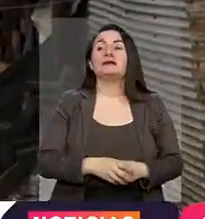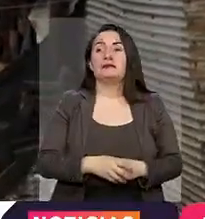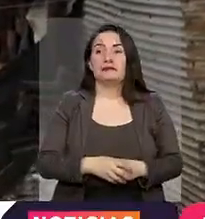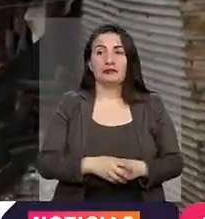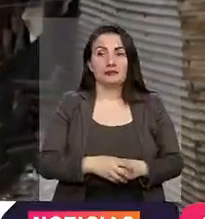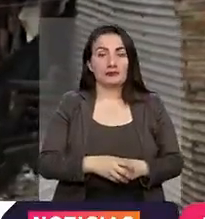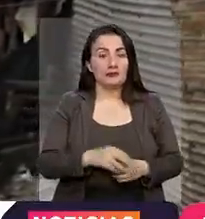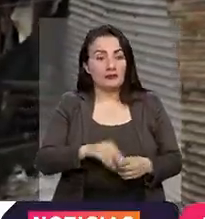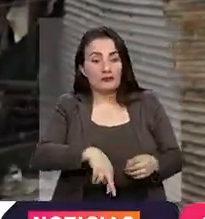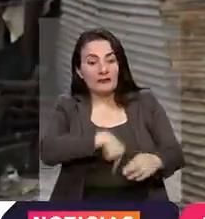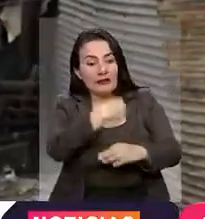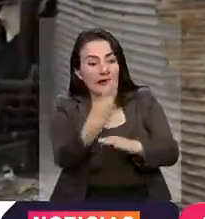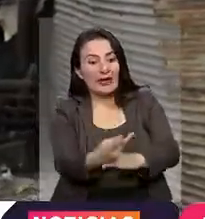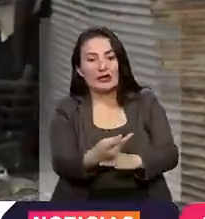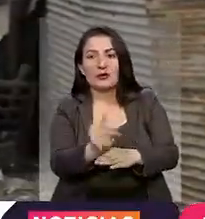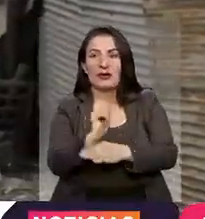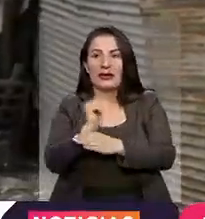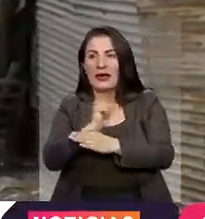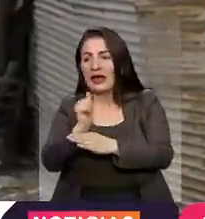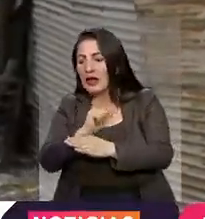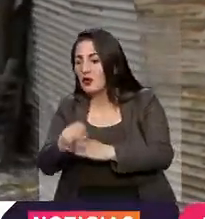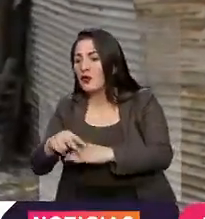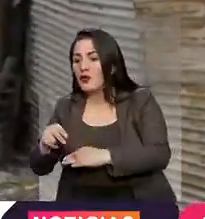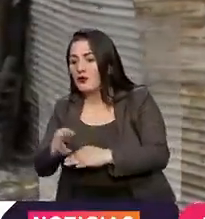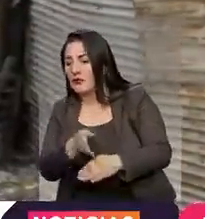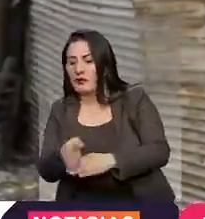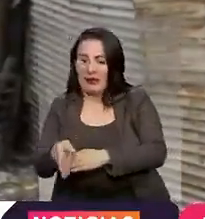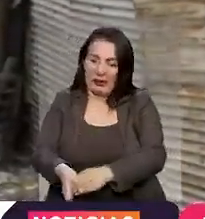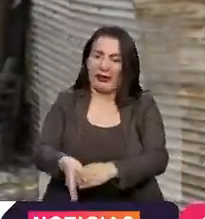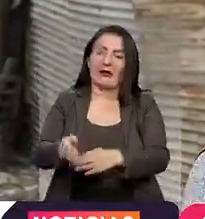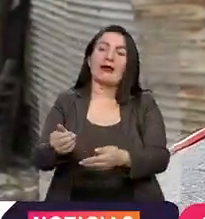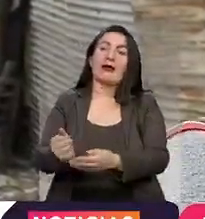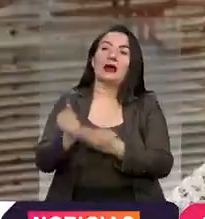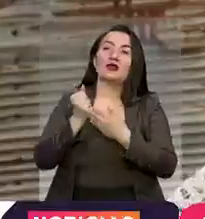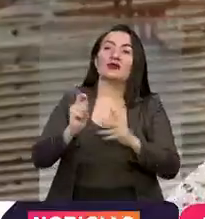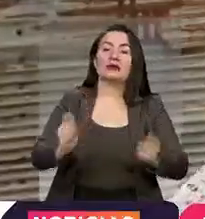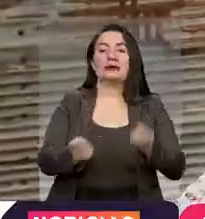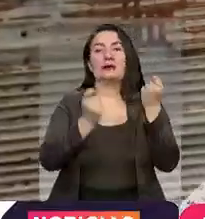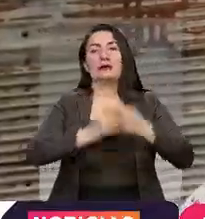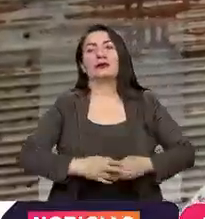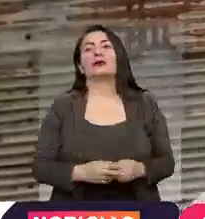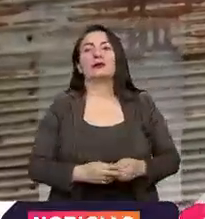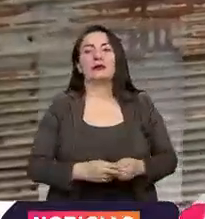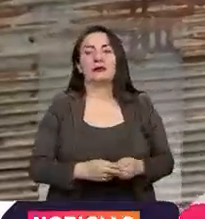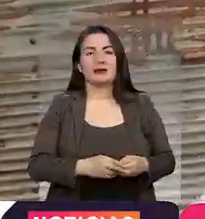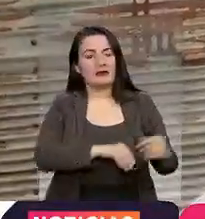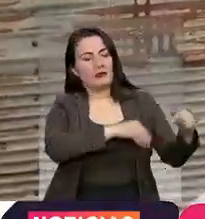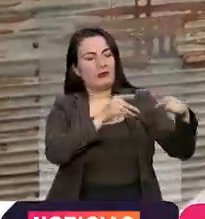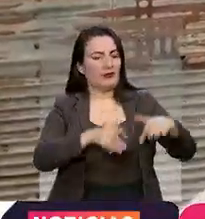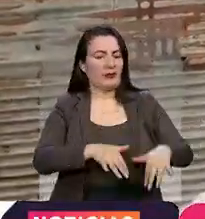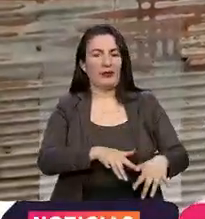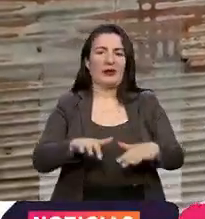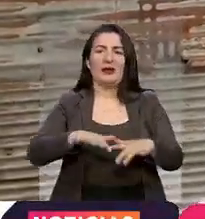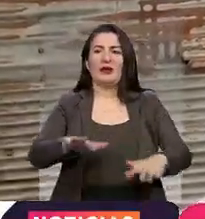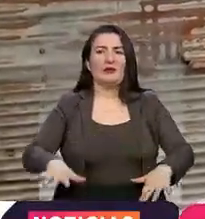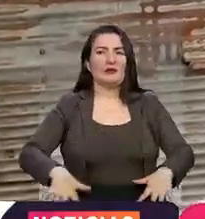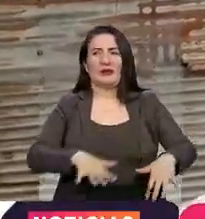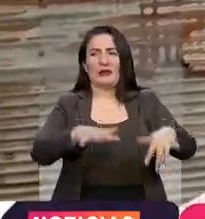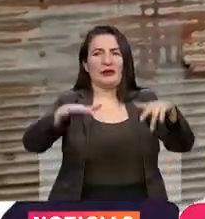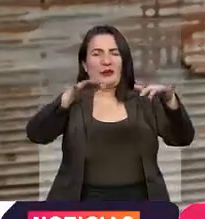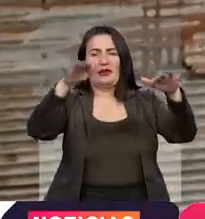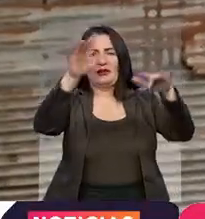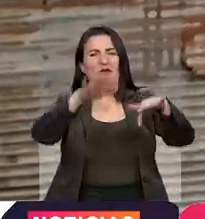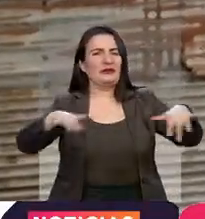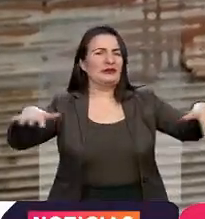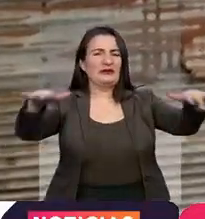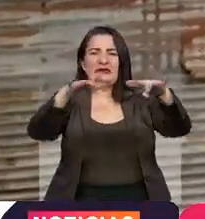caño, una camioneta se alcanzó a ir hasta la mitad, la pudimos rescatar. Todas las veces que se desborda ahí la contaminación, eso es algo